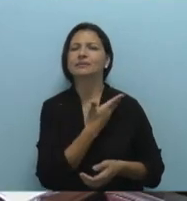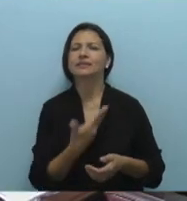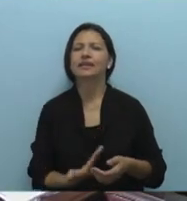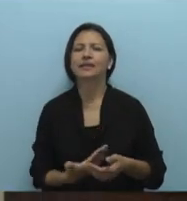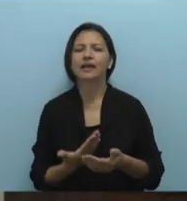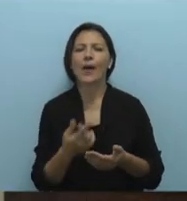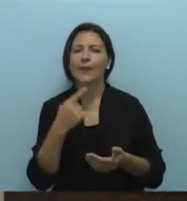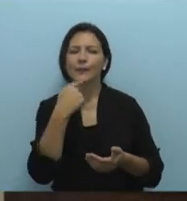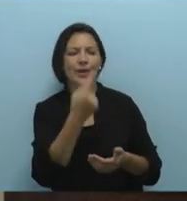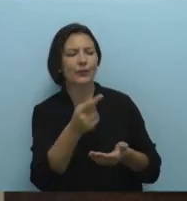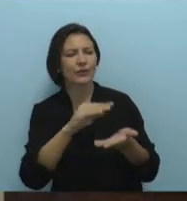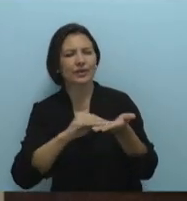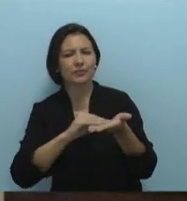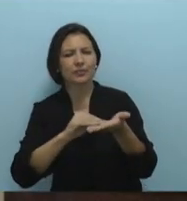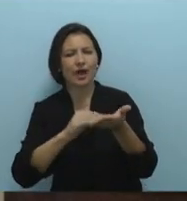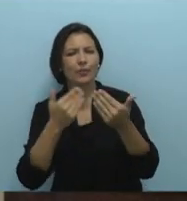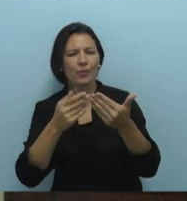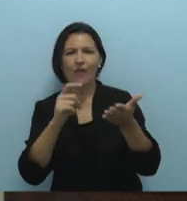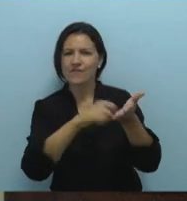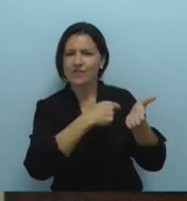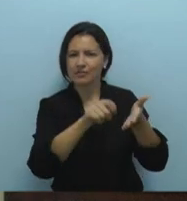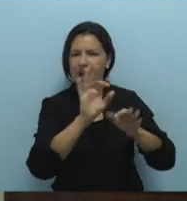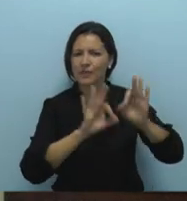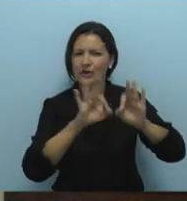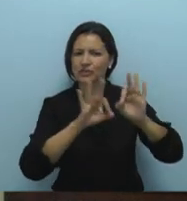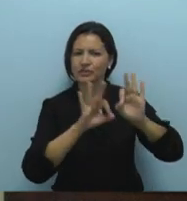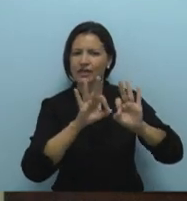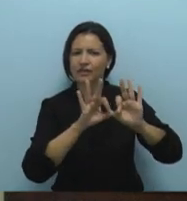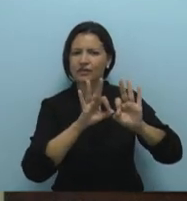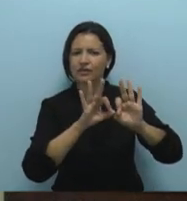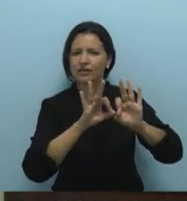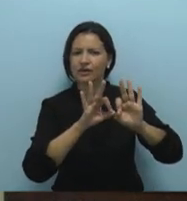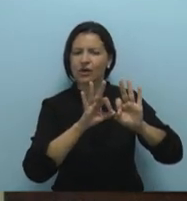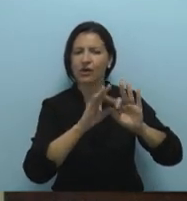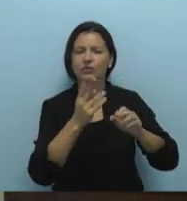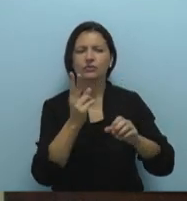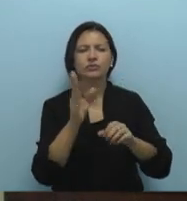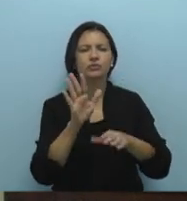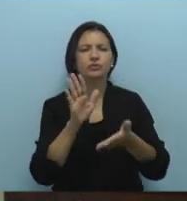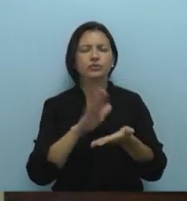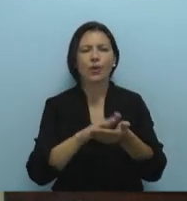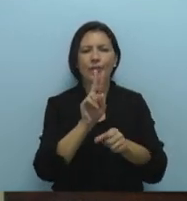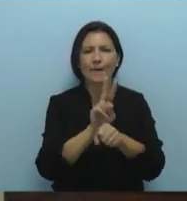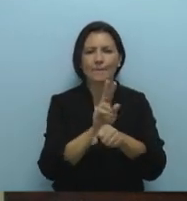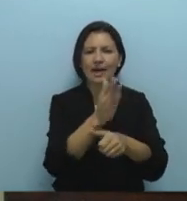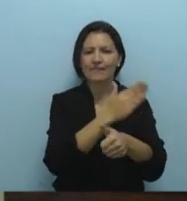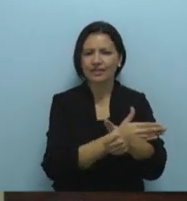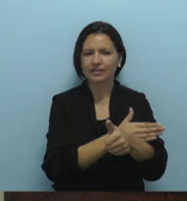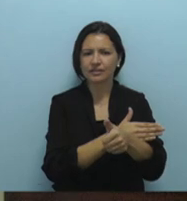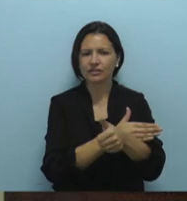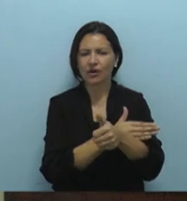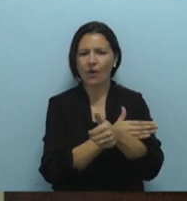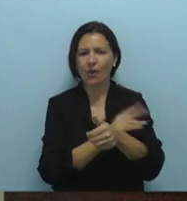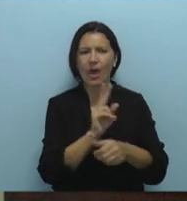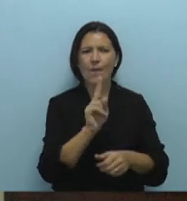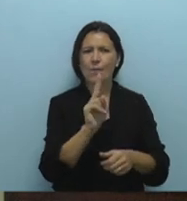Es para preguntarle a la diputada Hummel si la puedo acompañar con la firma en el proyecto de prevención de muerte súbita, un proyecto que en el mandato anterior,